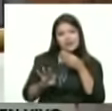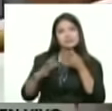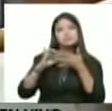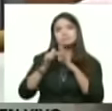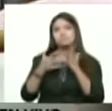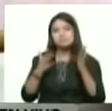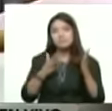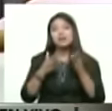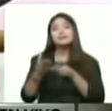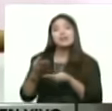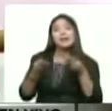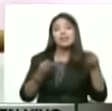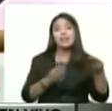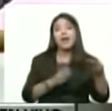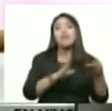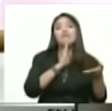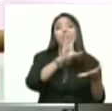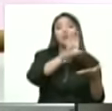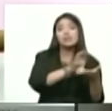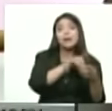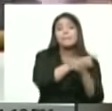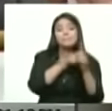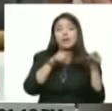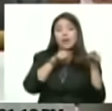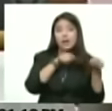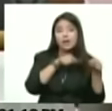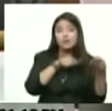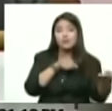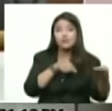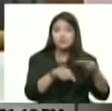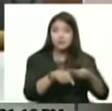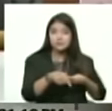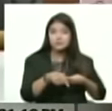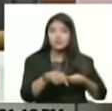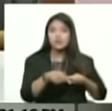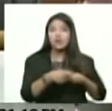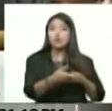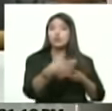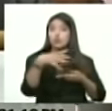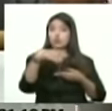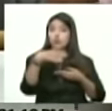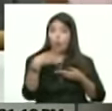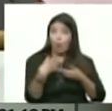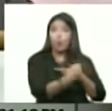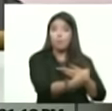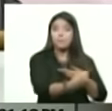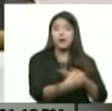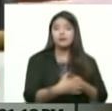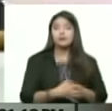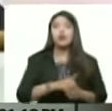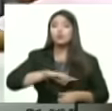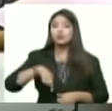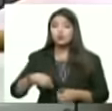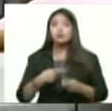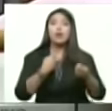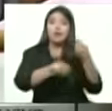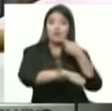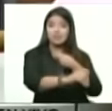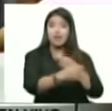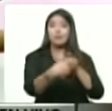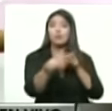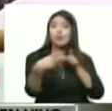presentan al Banco Central de Venezuela y el Banco Central de Venezuela nos compra esas divisas que nosotros le vendemos